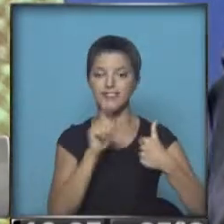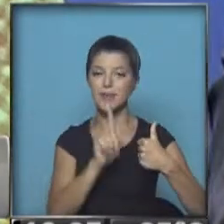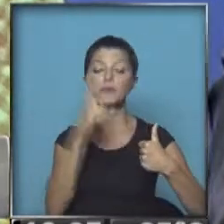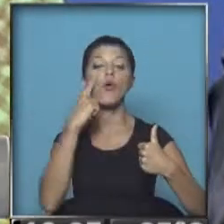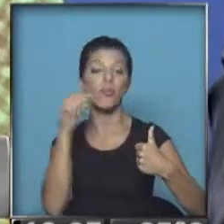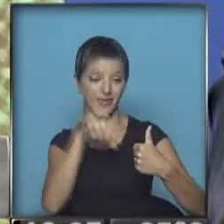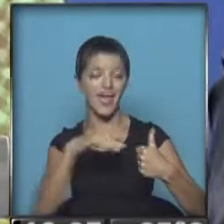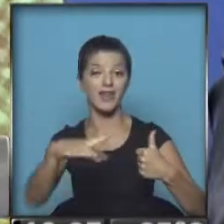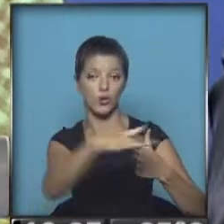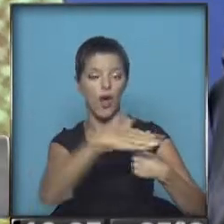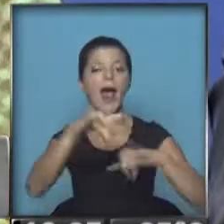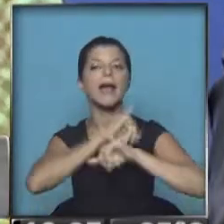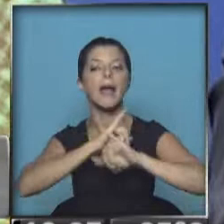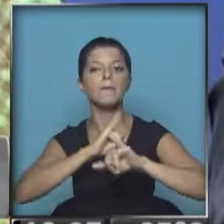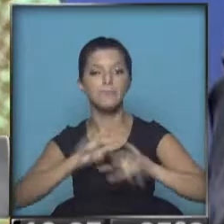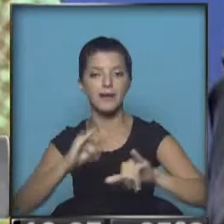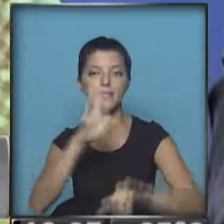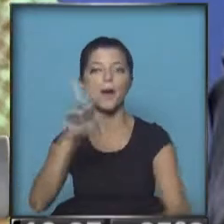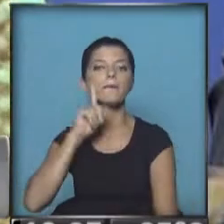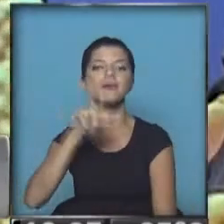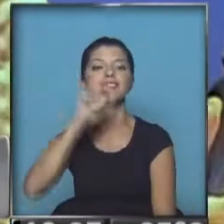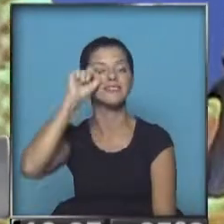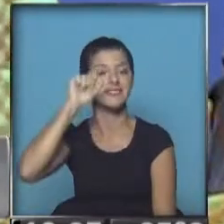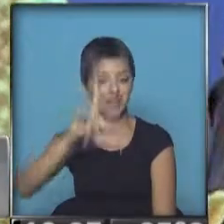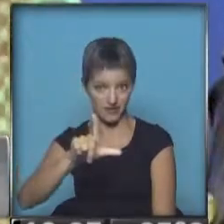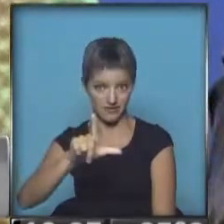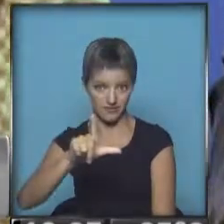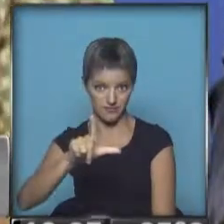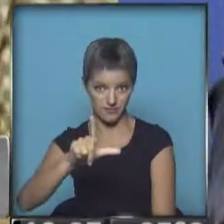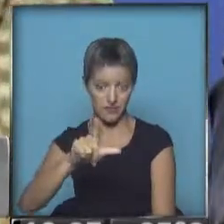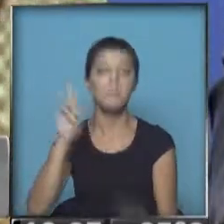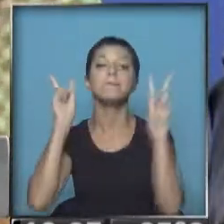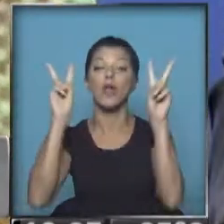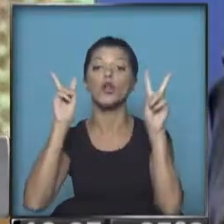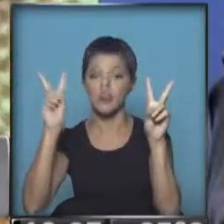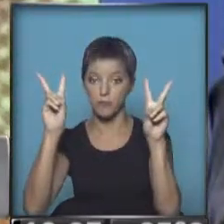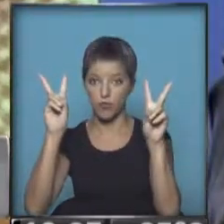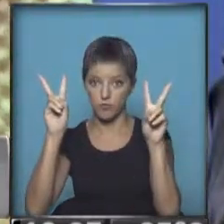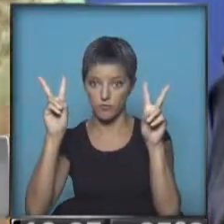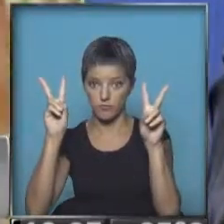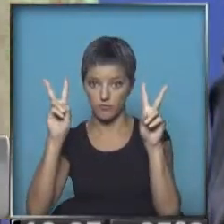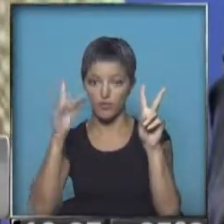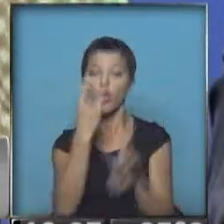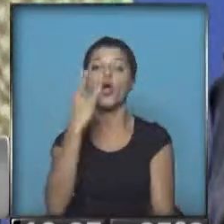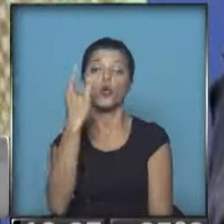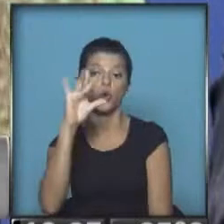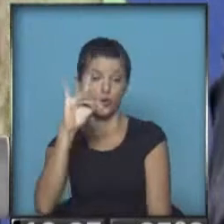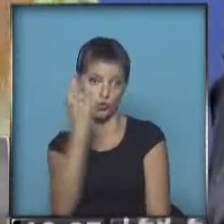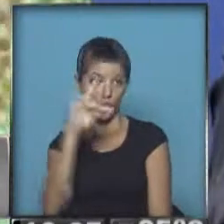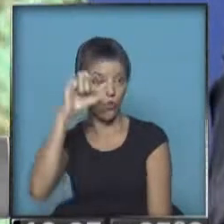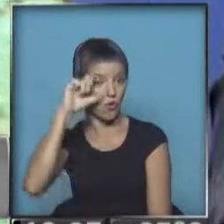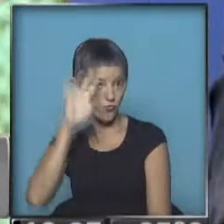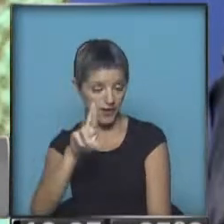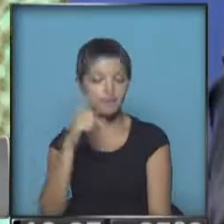Río Gallegos, cerraba la campaña Beatle, la fórmula del peronismo era Luder Beatle, y había ido Beatle a